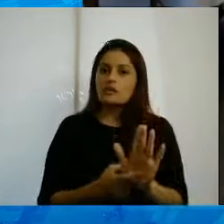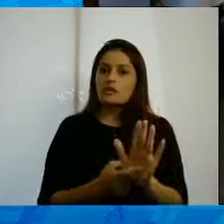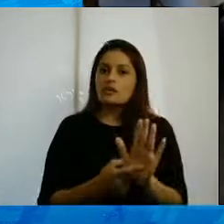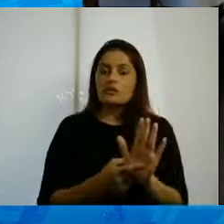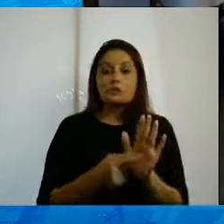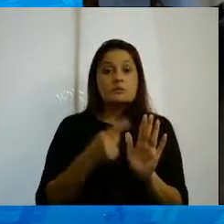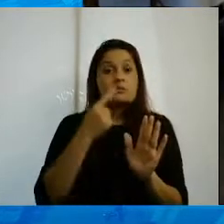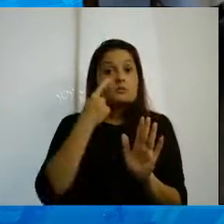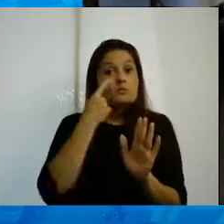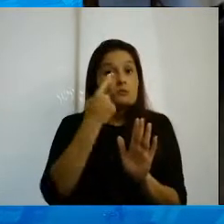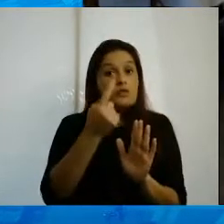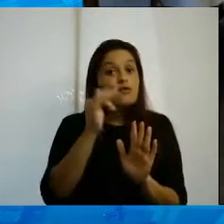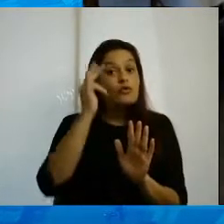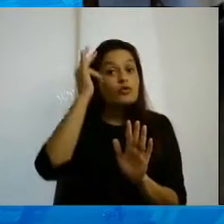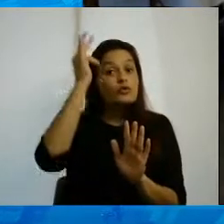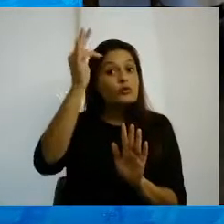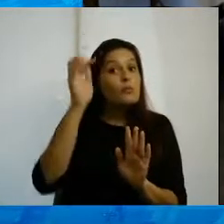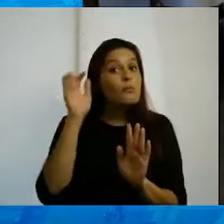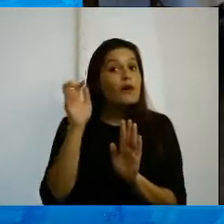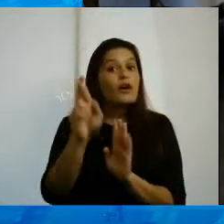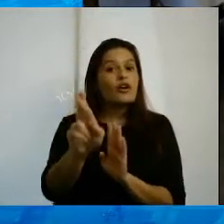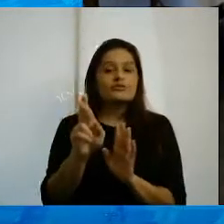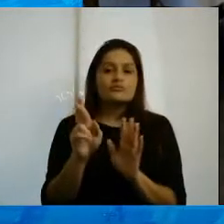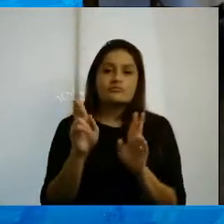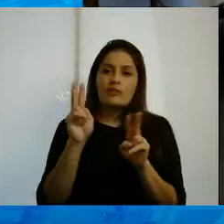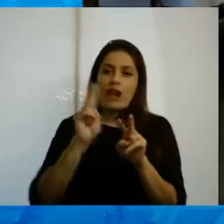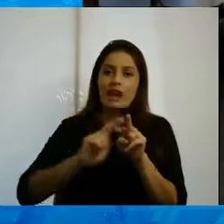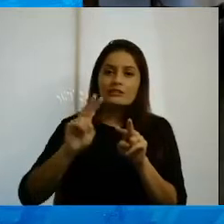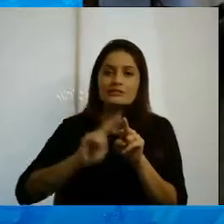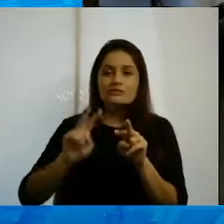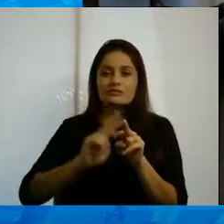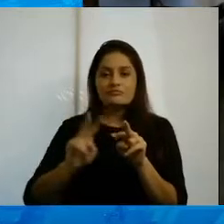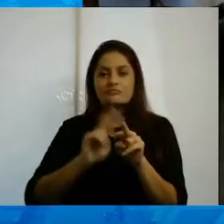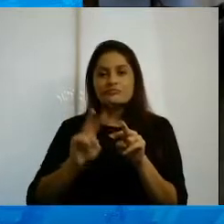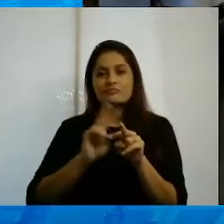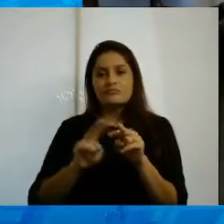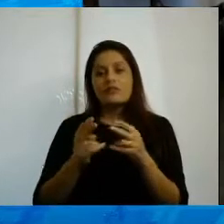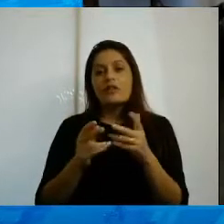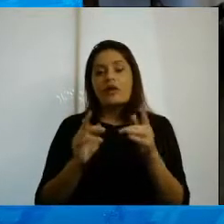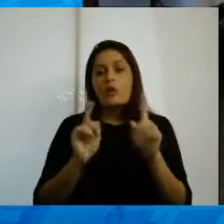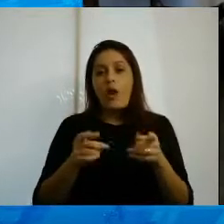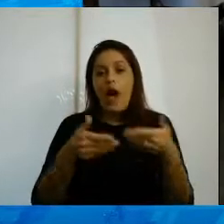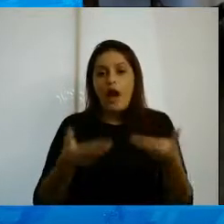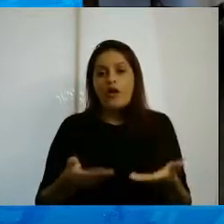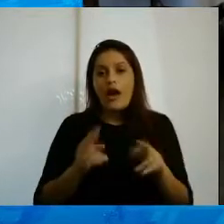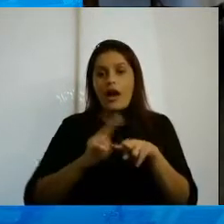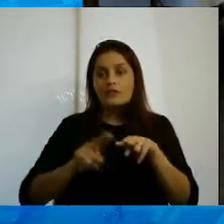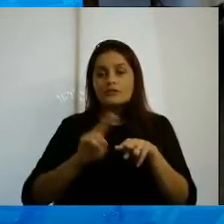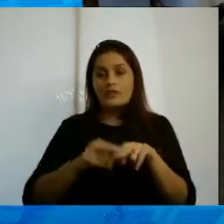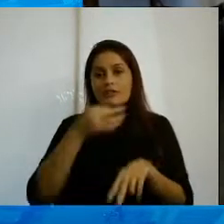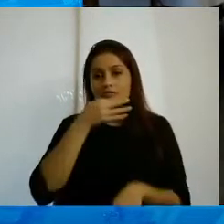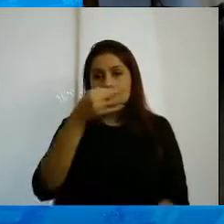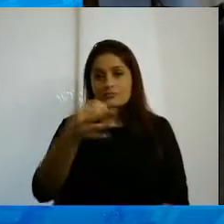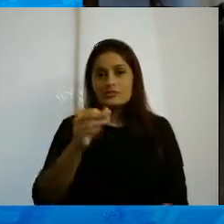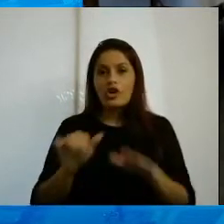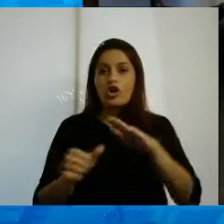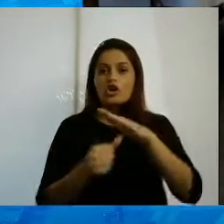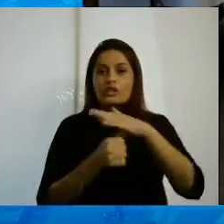del iceberg de algún evento que se pudiera producir mayor, tal como lo está manifestando el concejal Martínez.